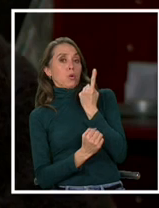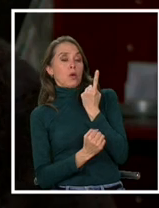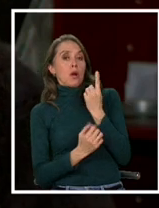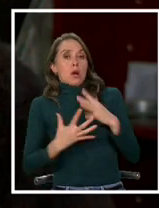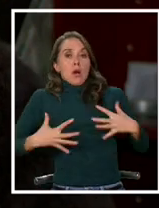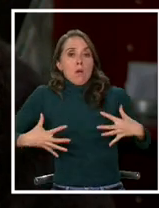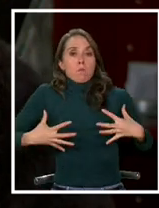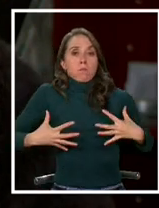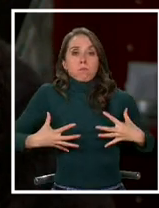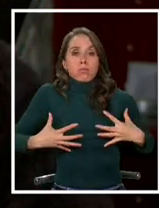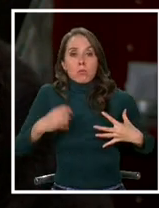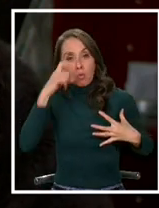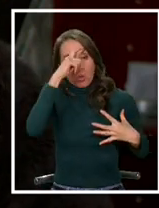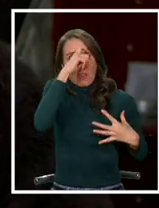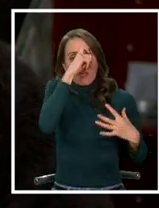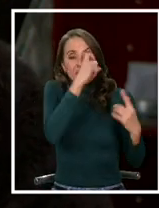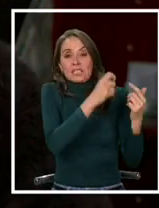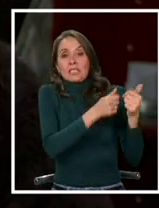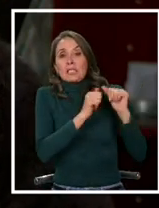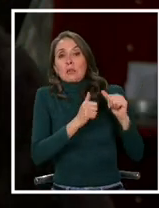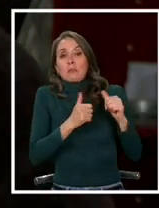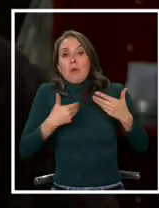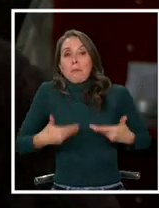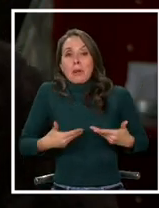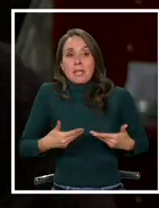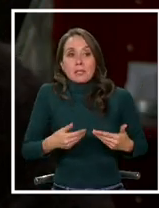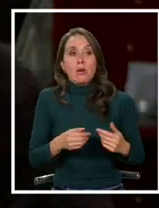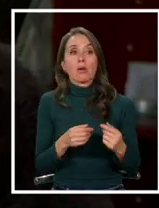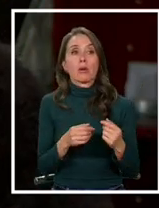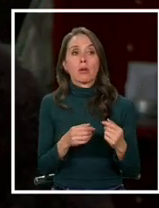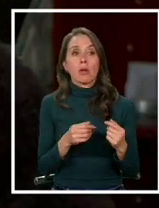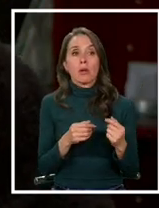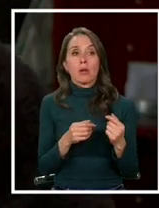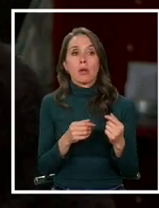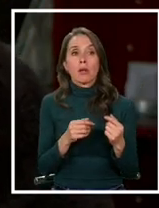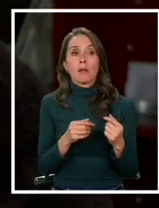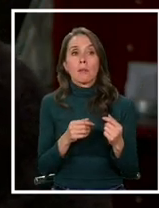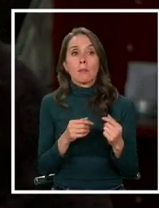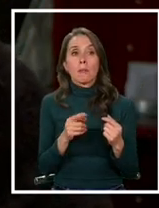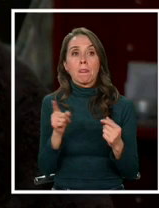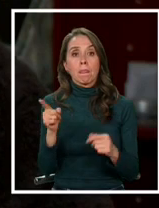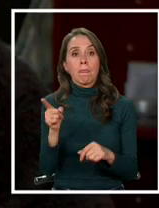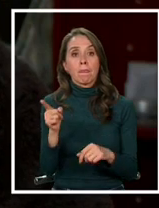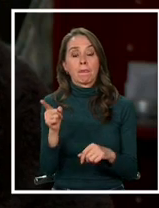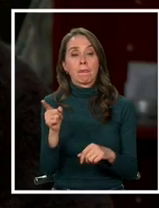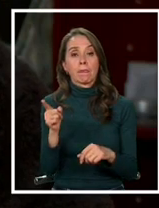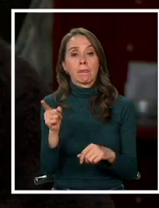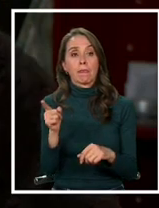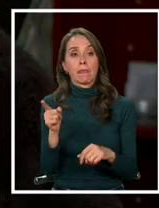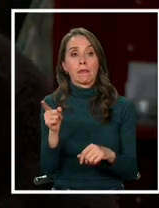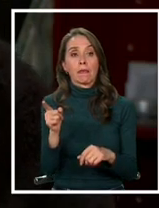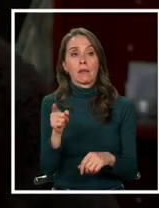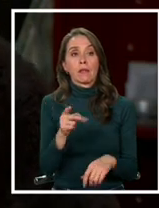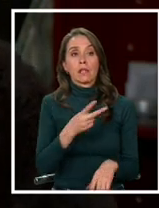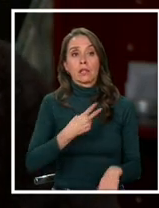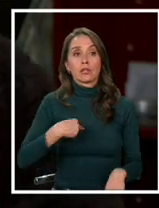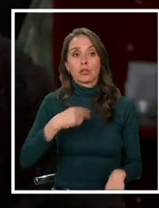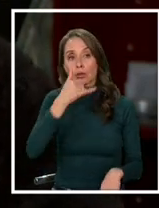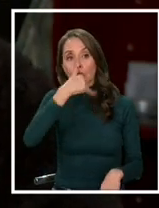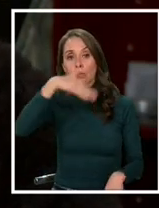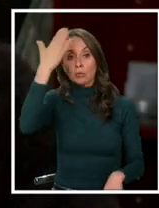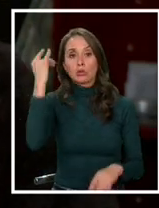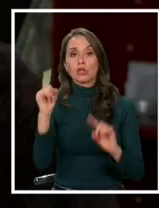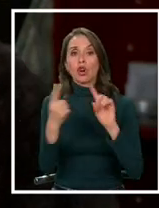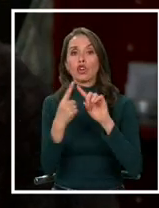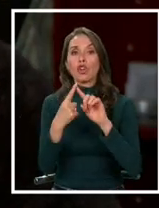pesado y con la los asunto de de los oficiales ya nosotros perdimos contacto mucho tiempo